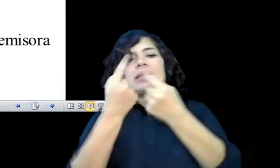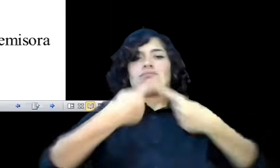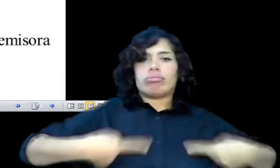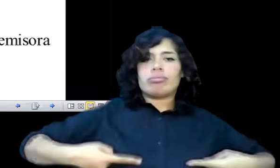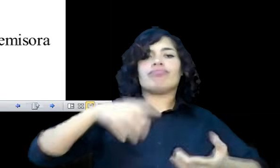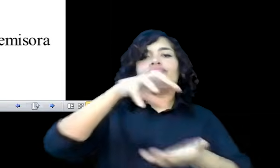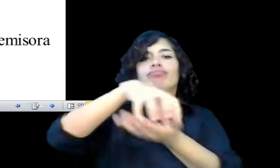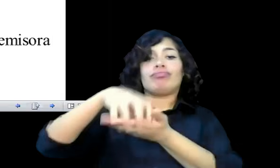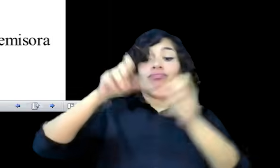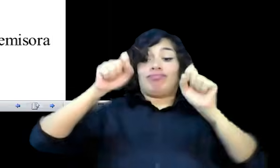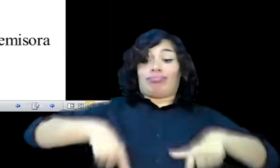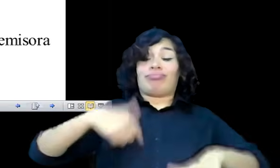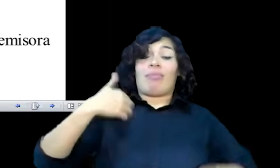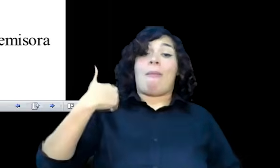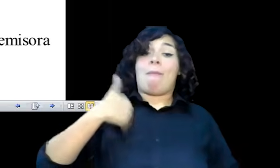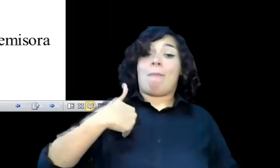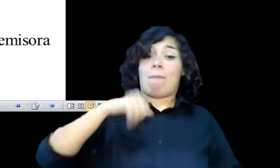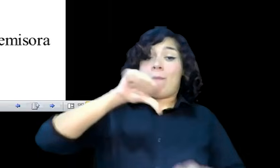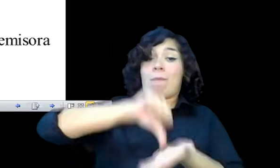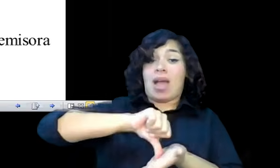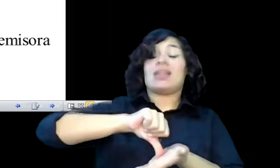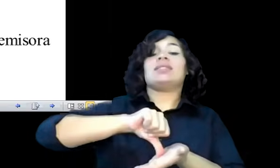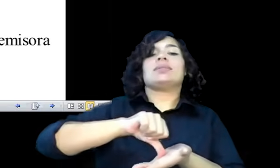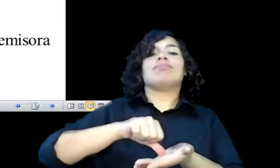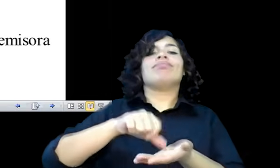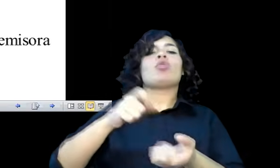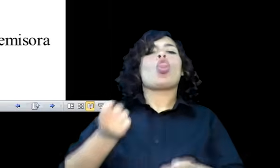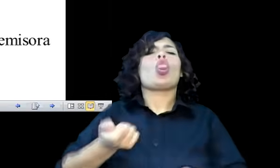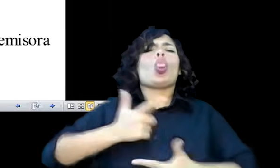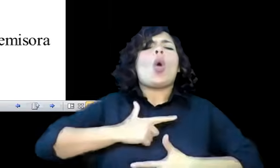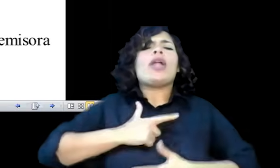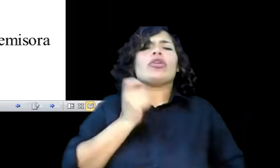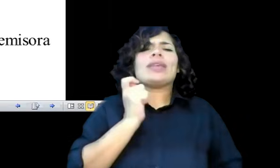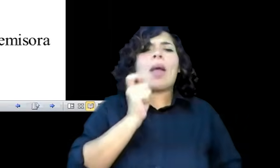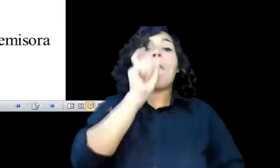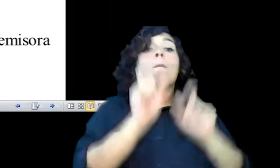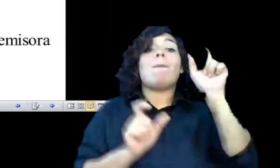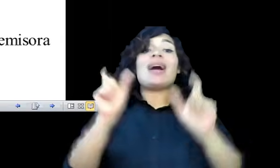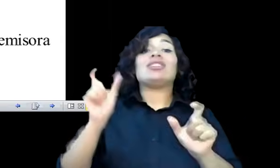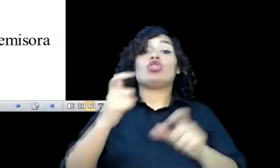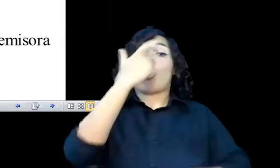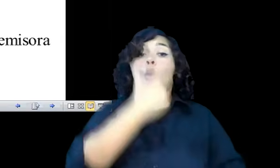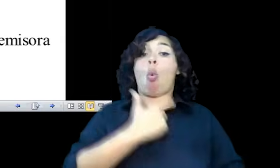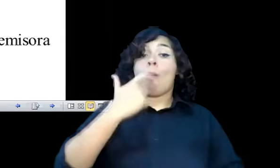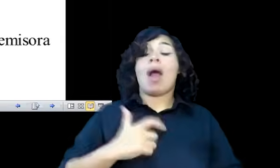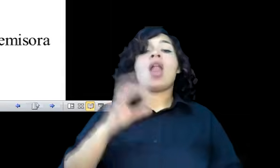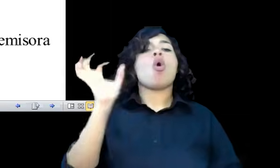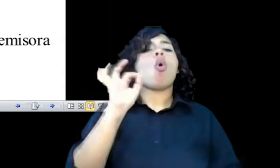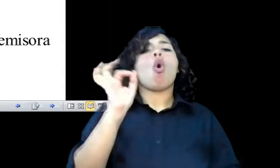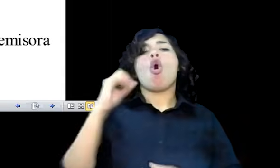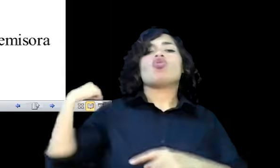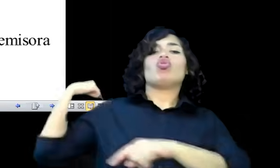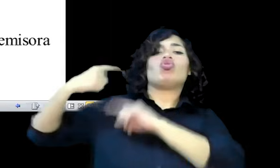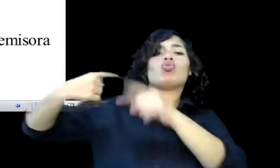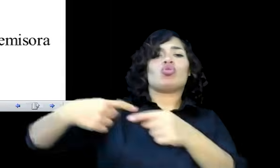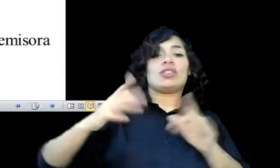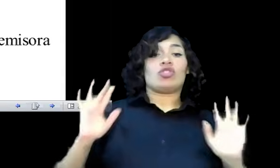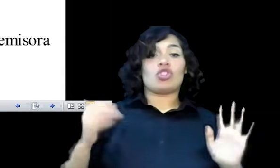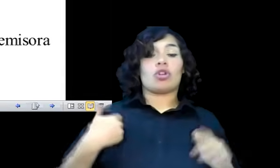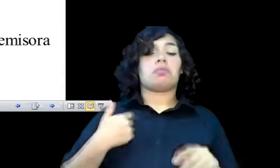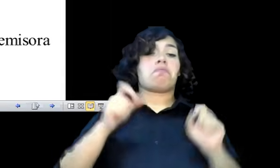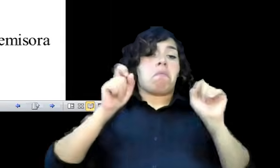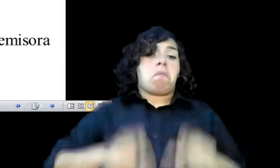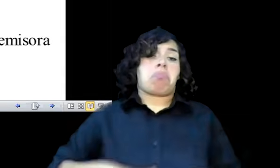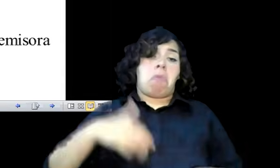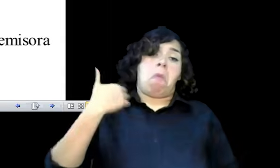sociedades situadas en el país que pertenezcan a personas humanas y sucesiones indivisa, que estas personas humanas pueden ser